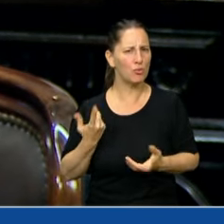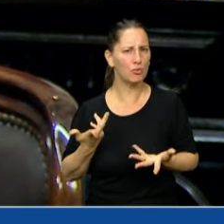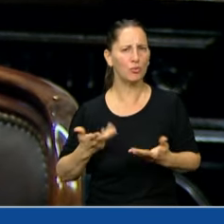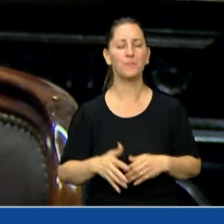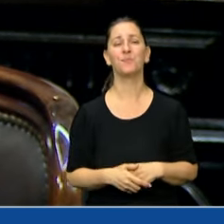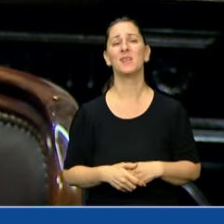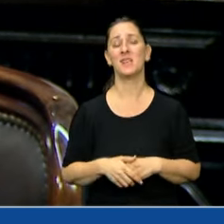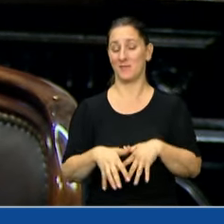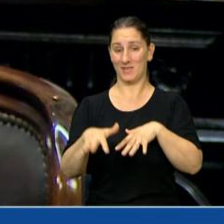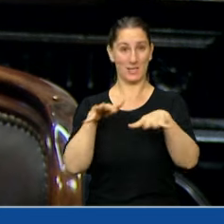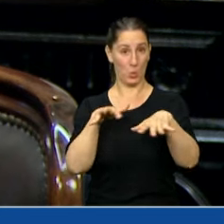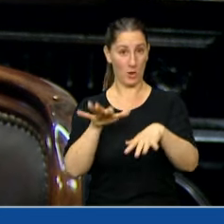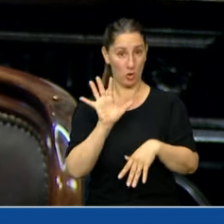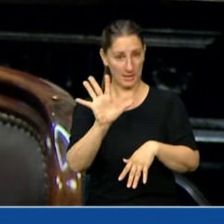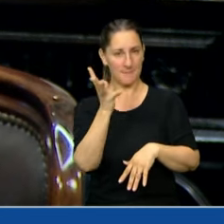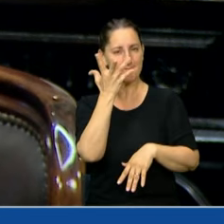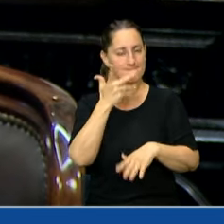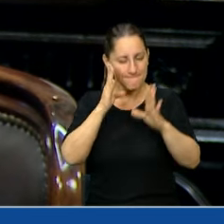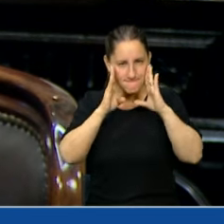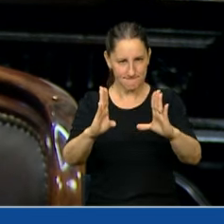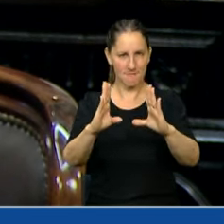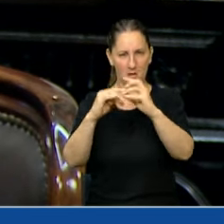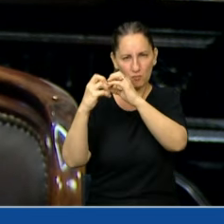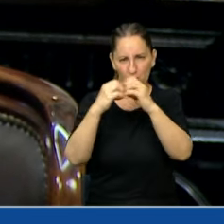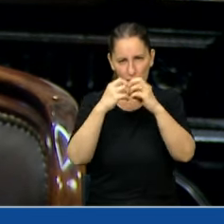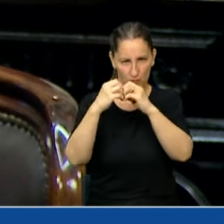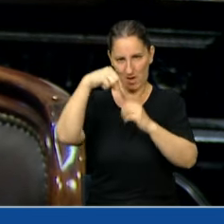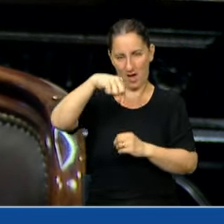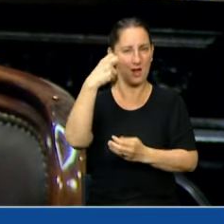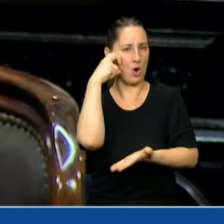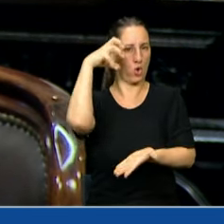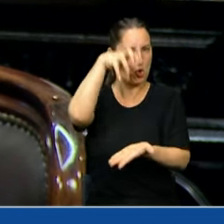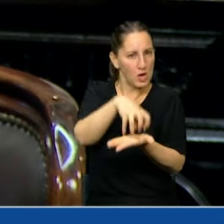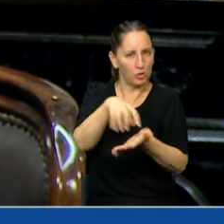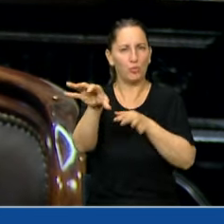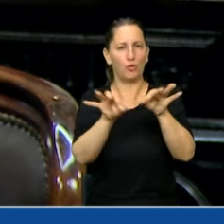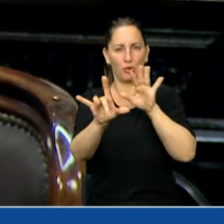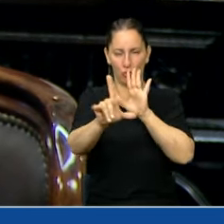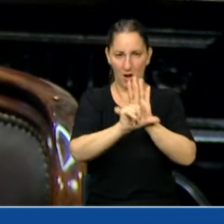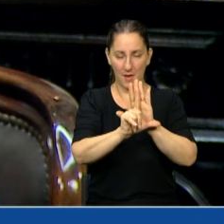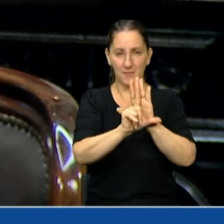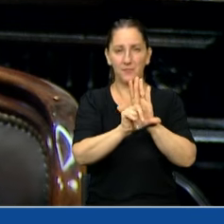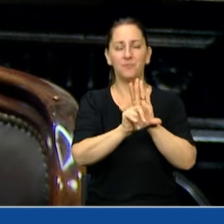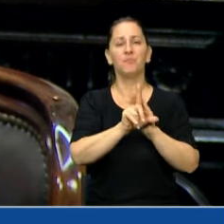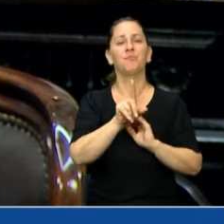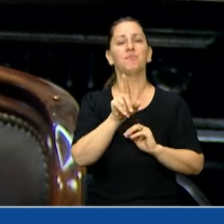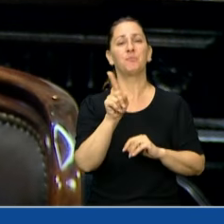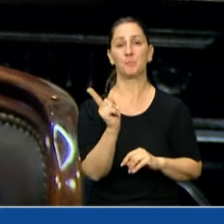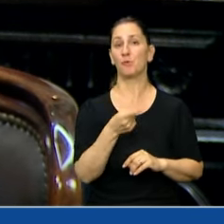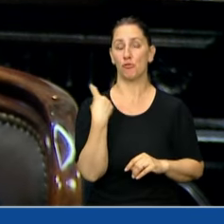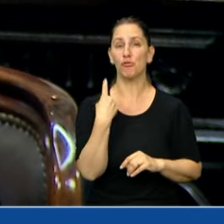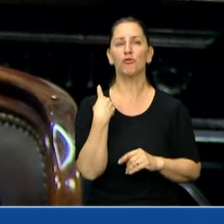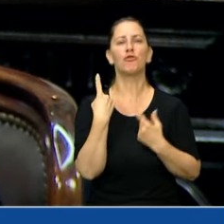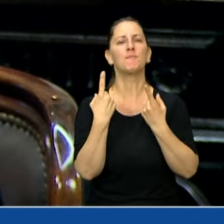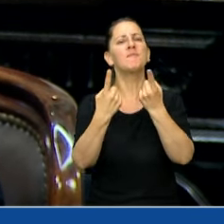este contexto me gustaría enfocarme en el tratamiento legislativo que se le ha dado este proyecto de ley eh donde hemos donde